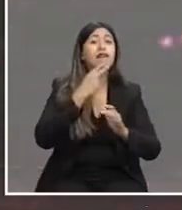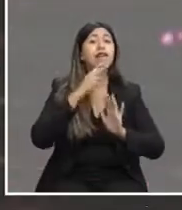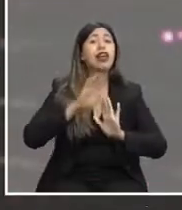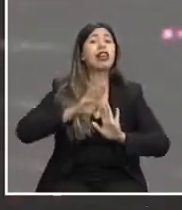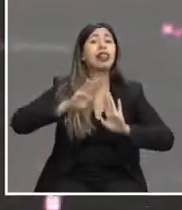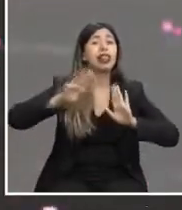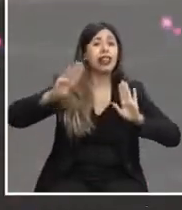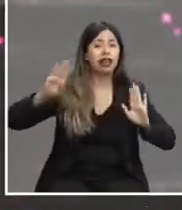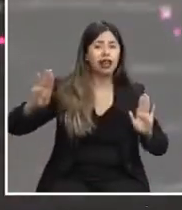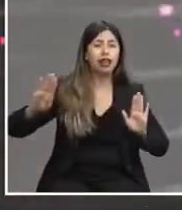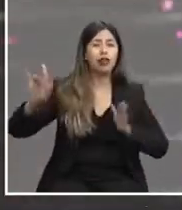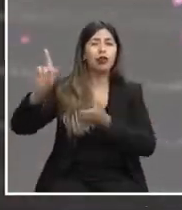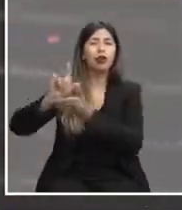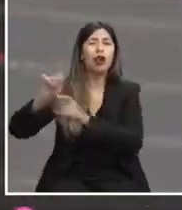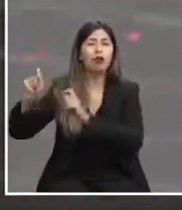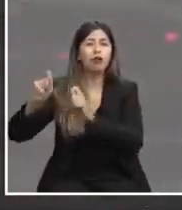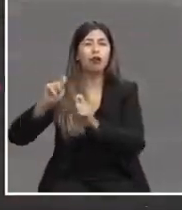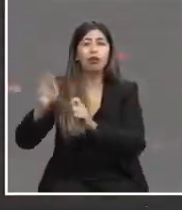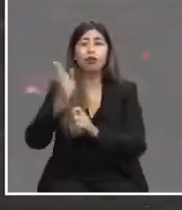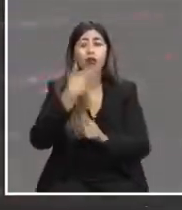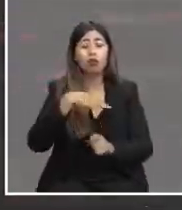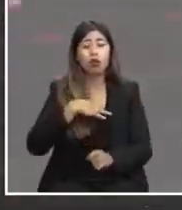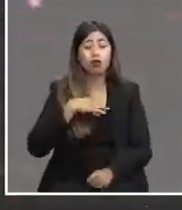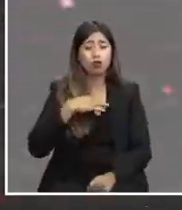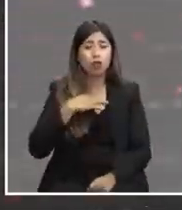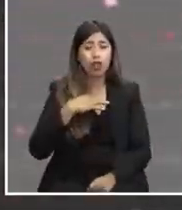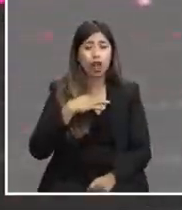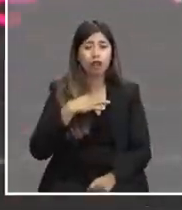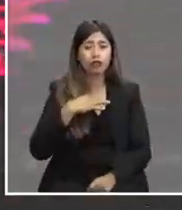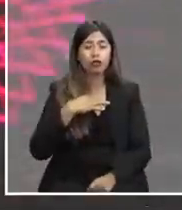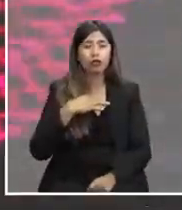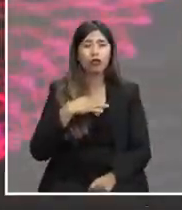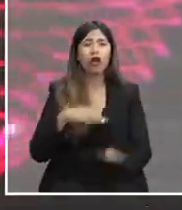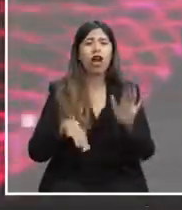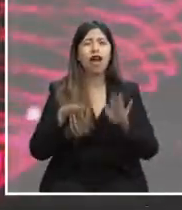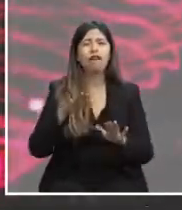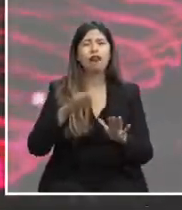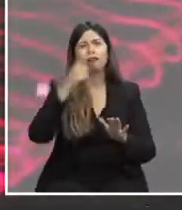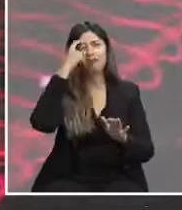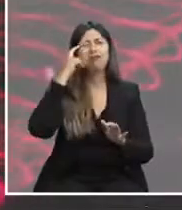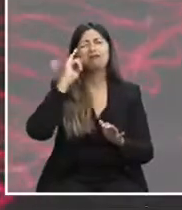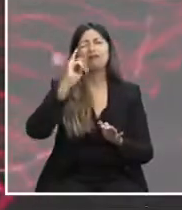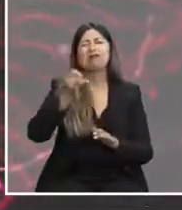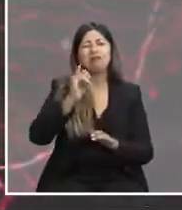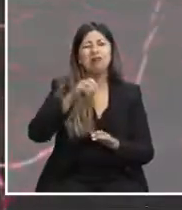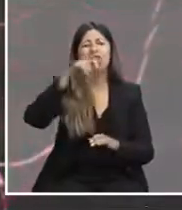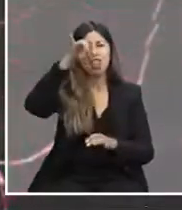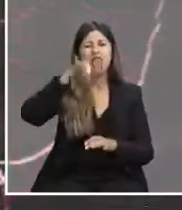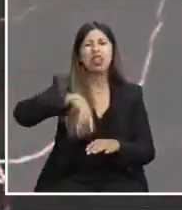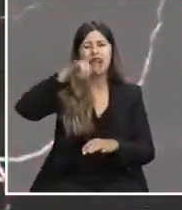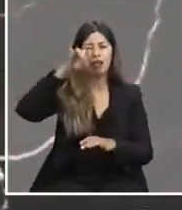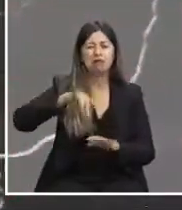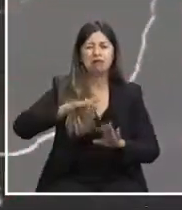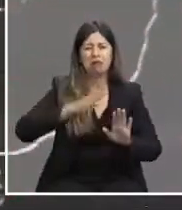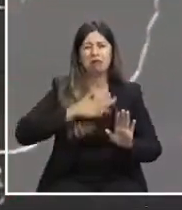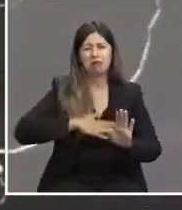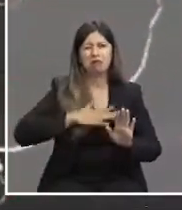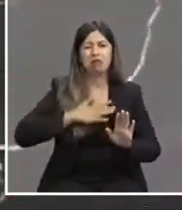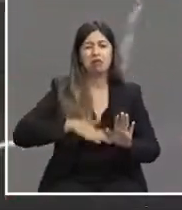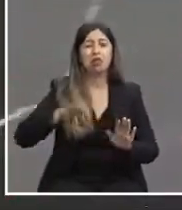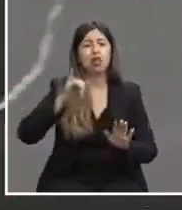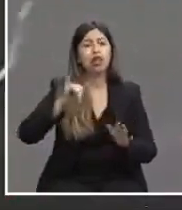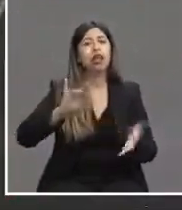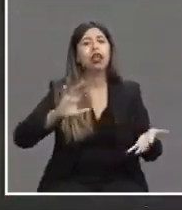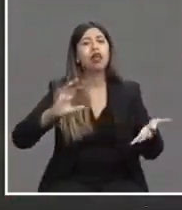riesgo. Por lo tanto, muchas veces somos los ciudadanos que a veces creemos que sabemos absolutamente todo, quienes literalmente echamos a